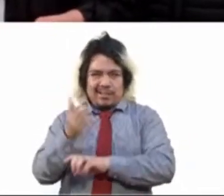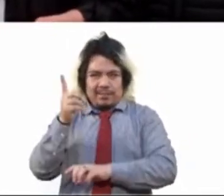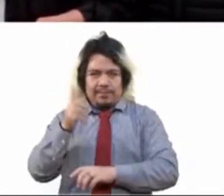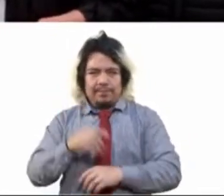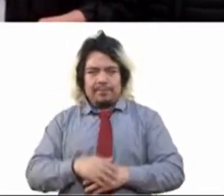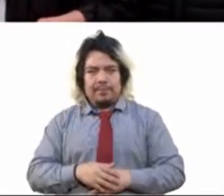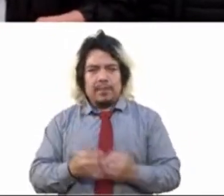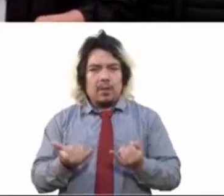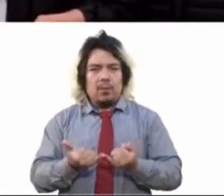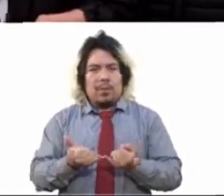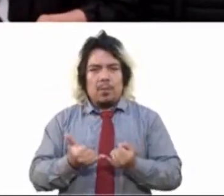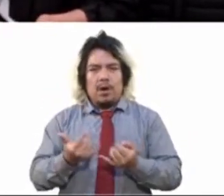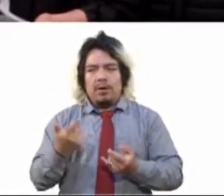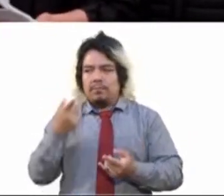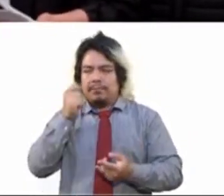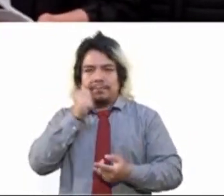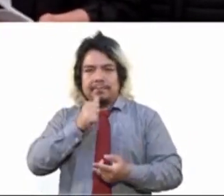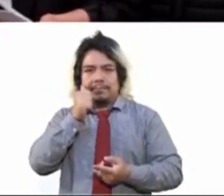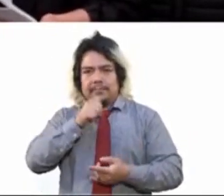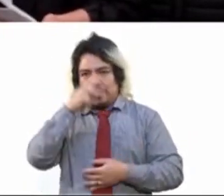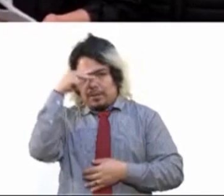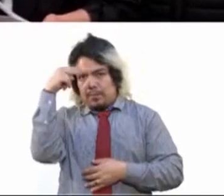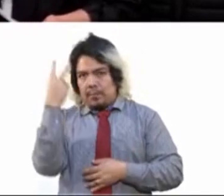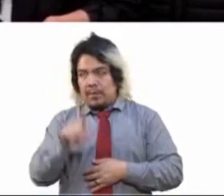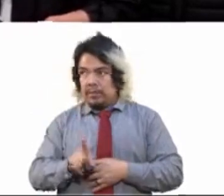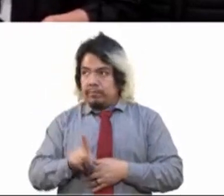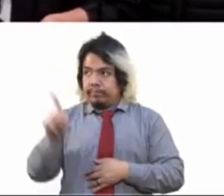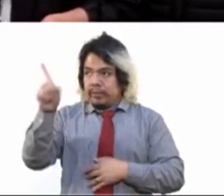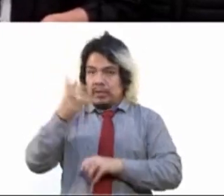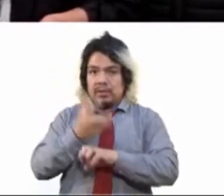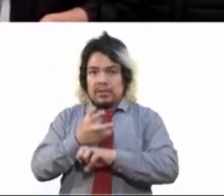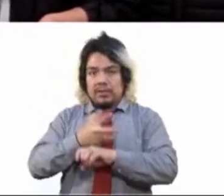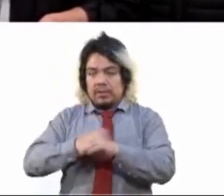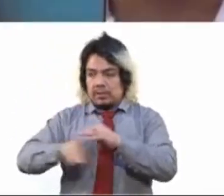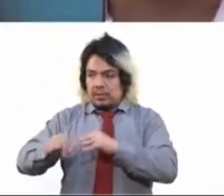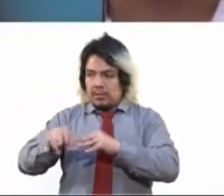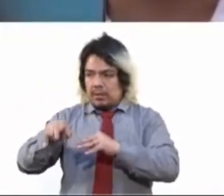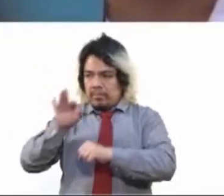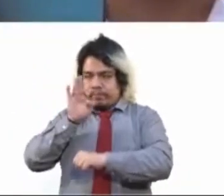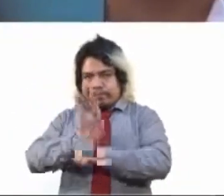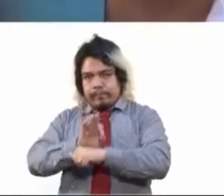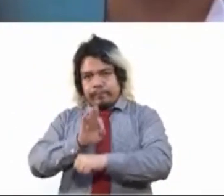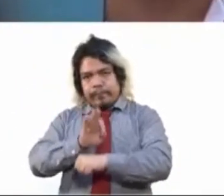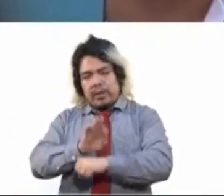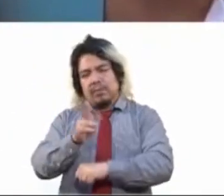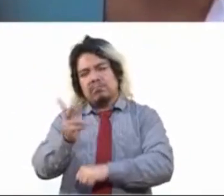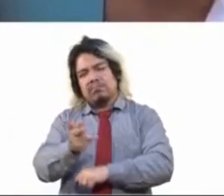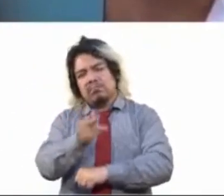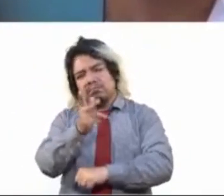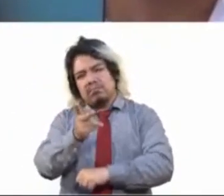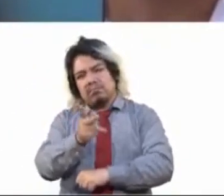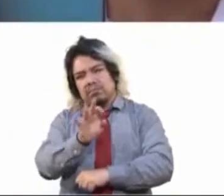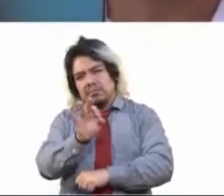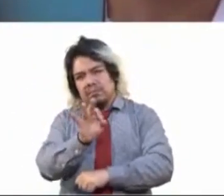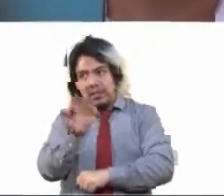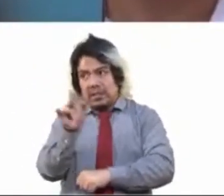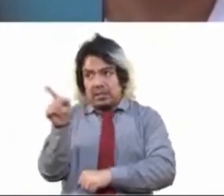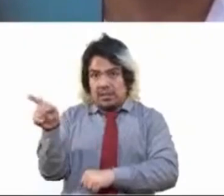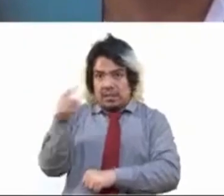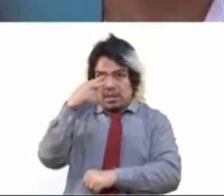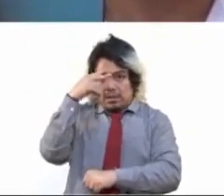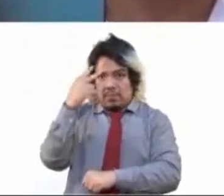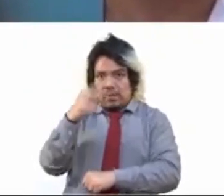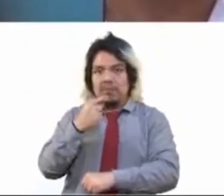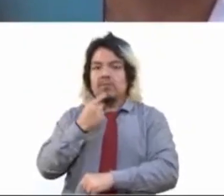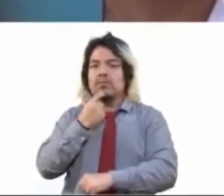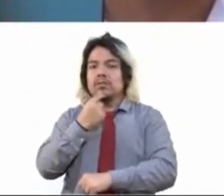defender a nuestros compatriotas que están trabajando en Estados Unidos. Con esto entonces se podría confirmar que él es uno de los